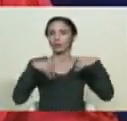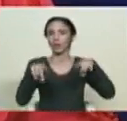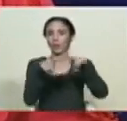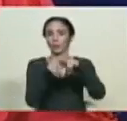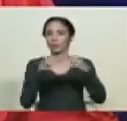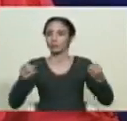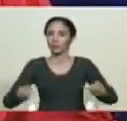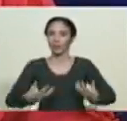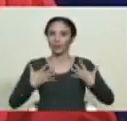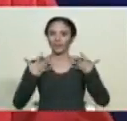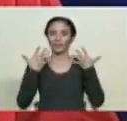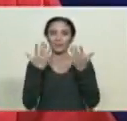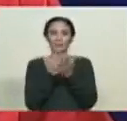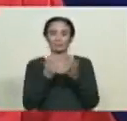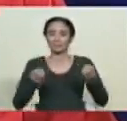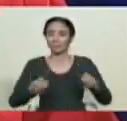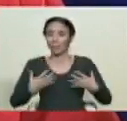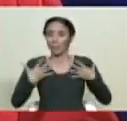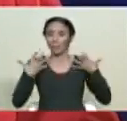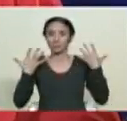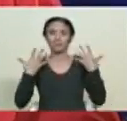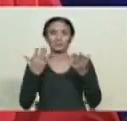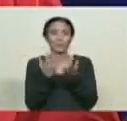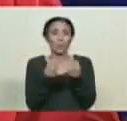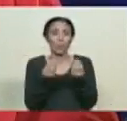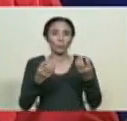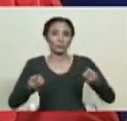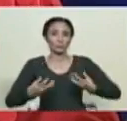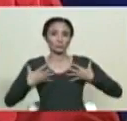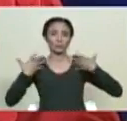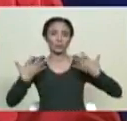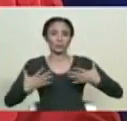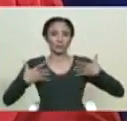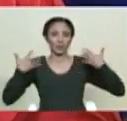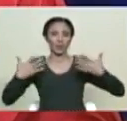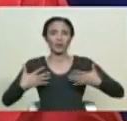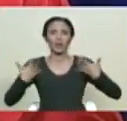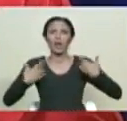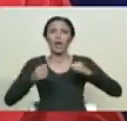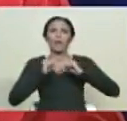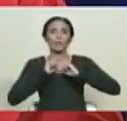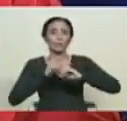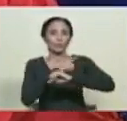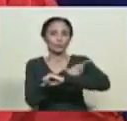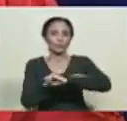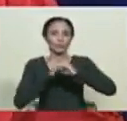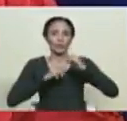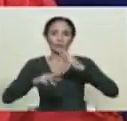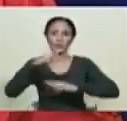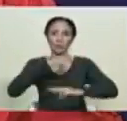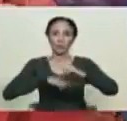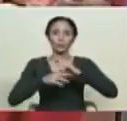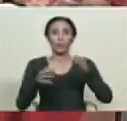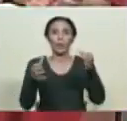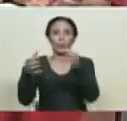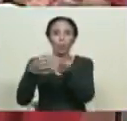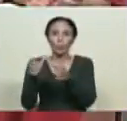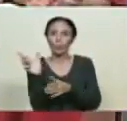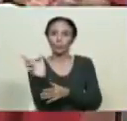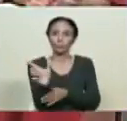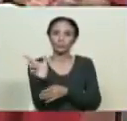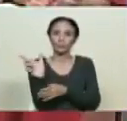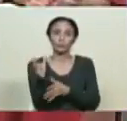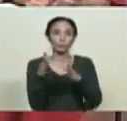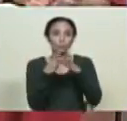estamos muy alegres, muy alegres desde las fuerzas revolucionarias, desde el Partido Socialista Unido de